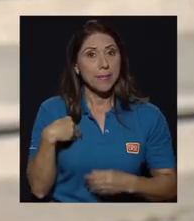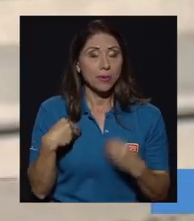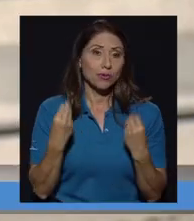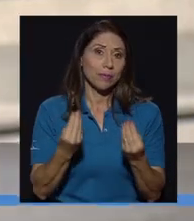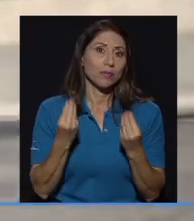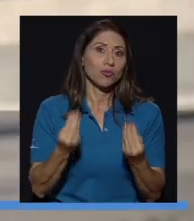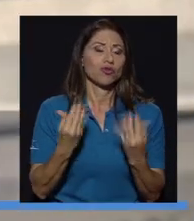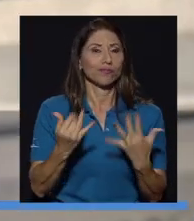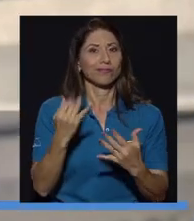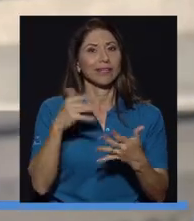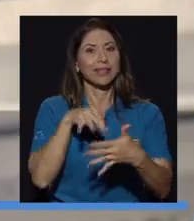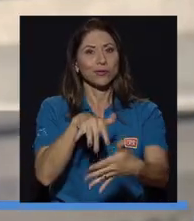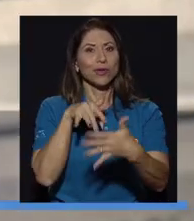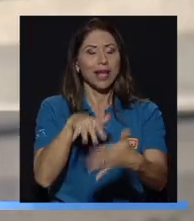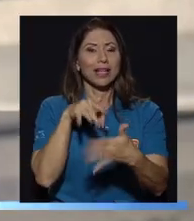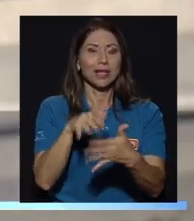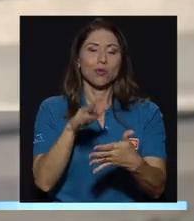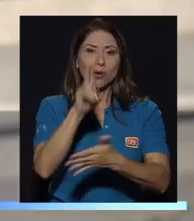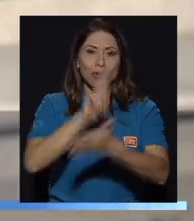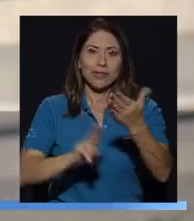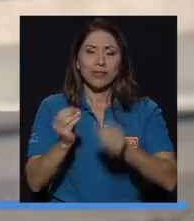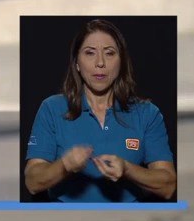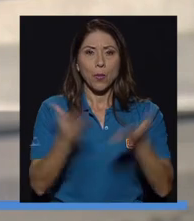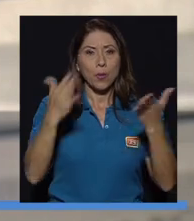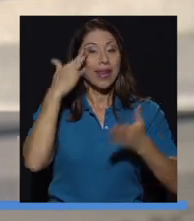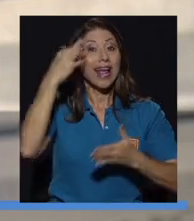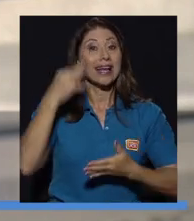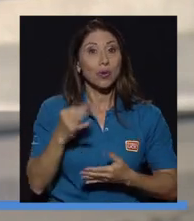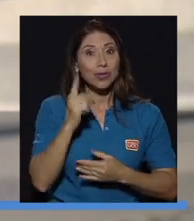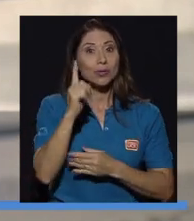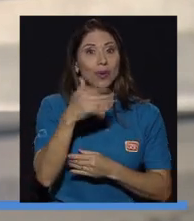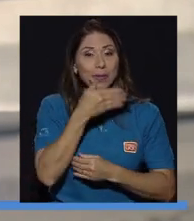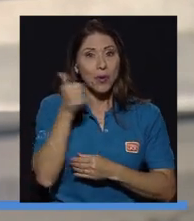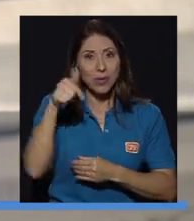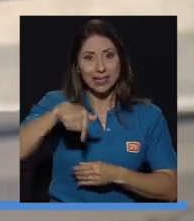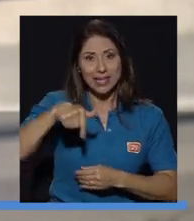gusta mucho más la idea de estudiar en una universidad pública, creo que son las mejores que hay en Costa Rica.